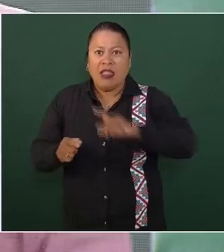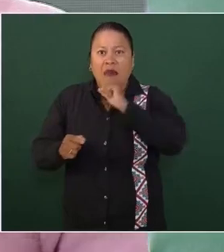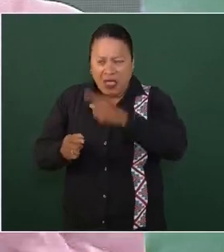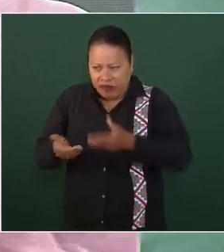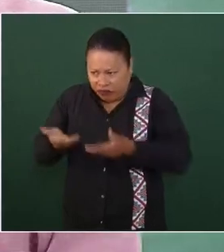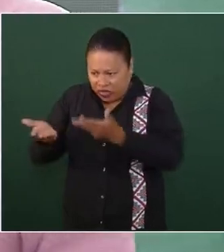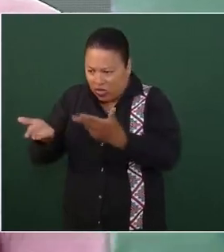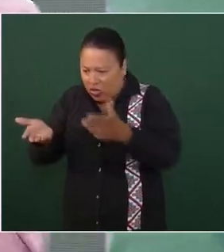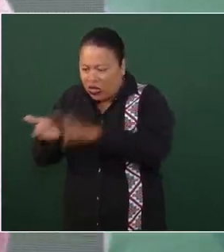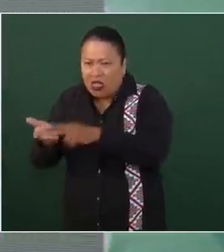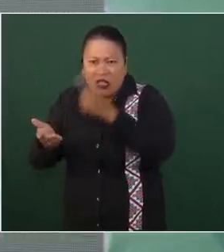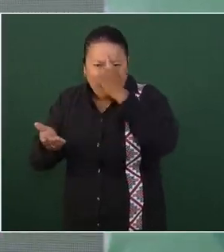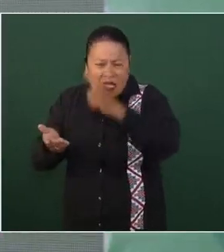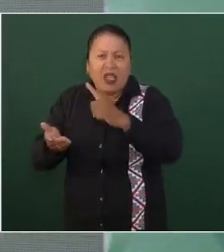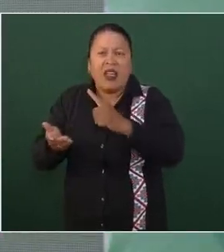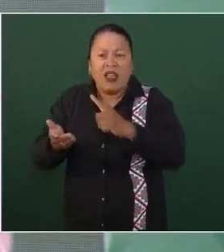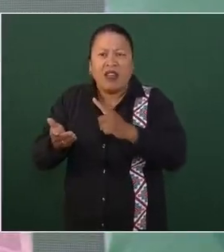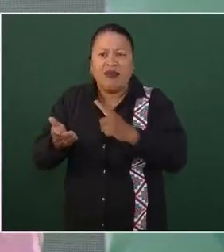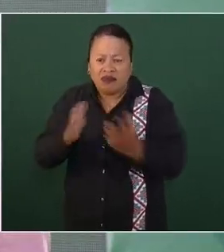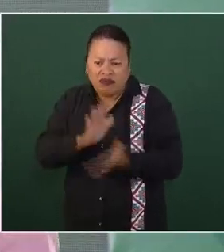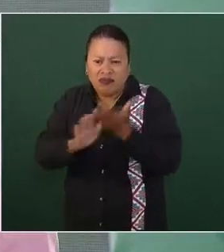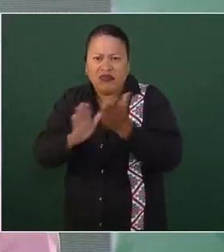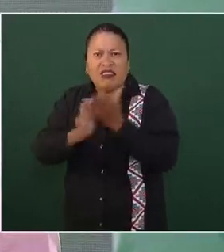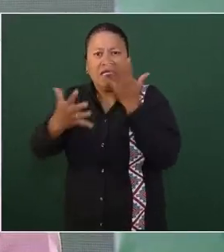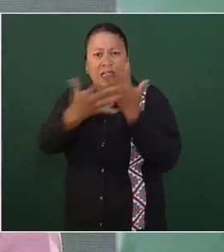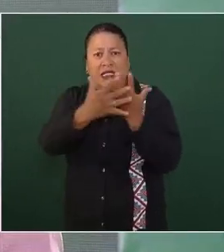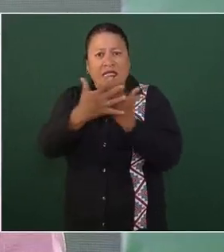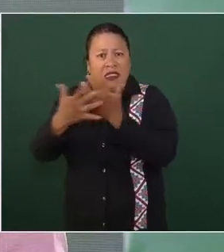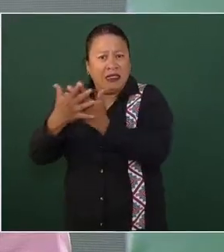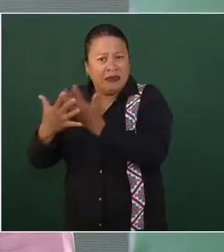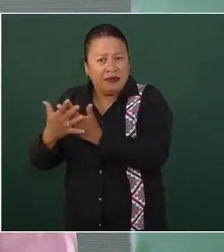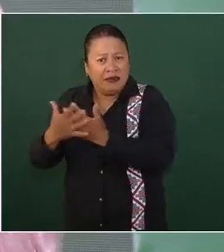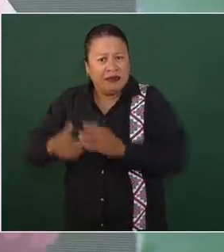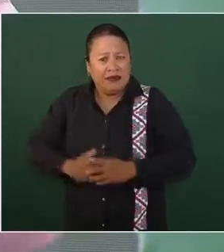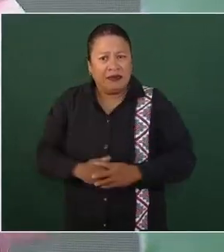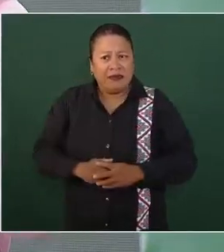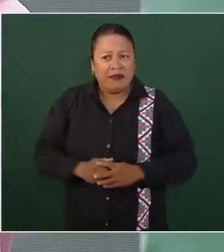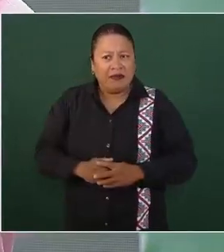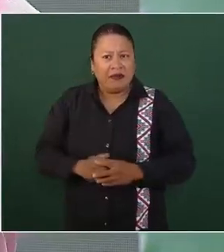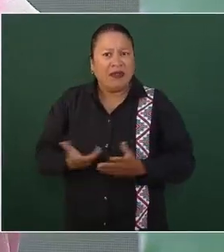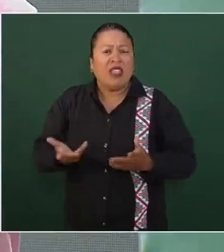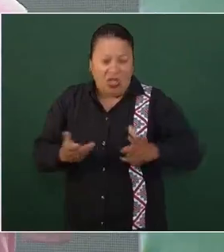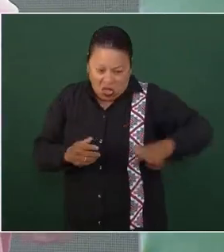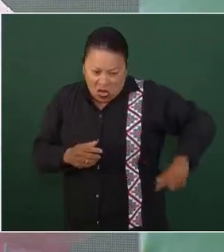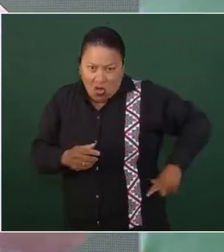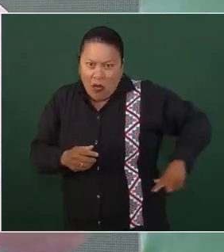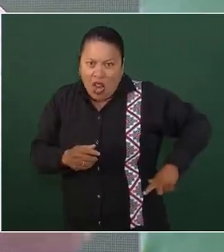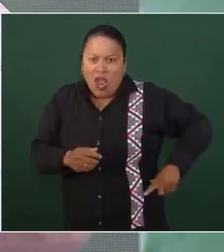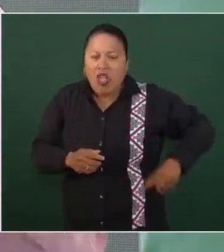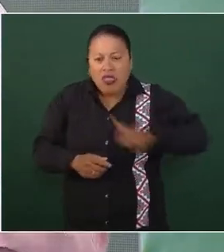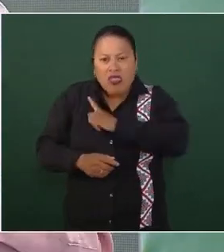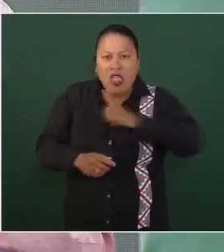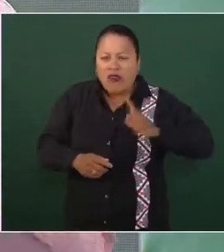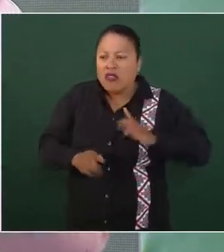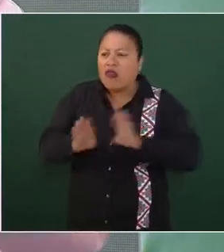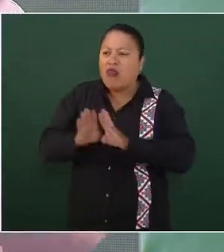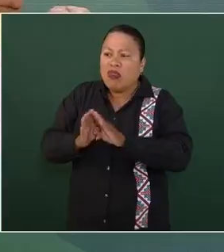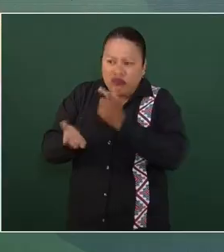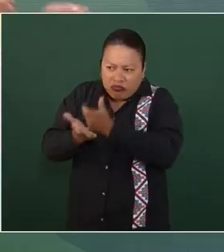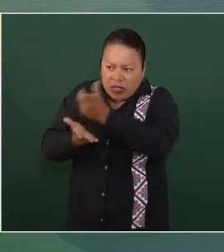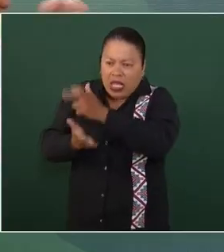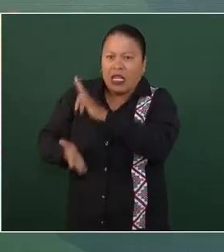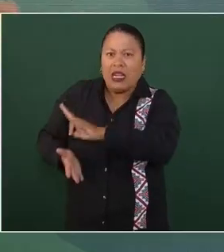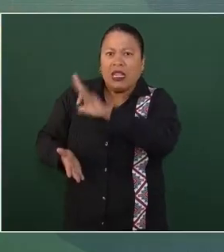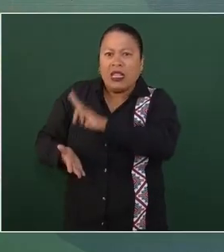para construir reclusorios y que el gobierno les pagara por